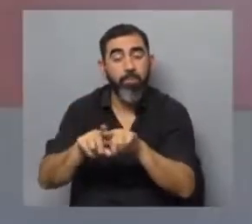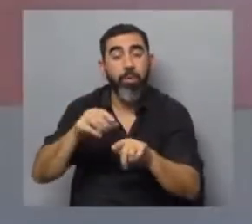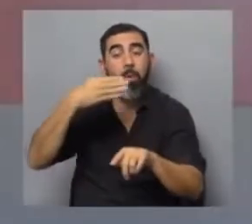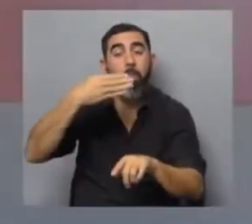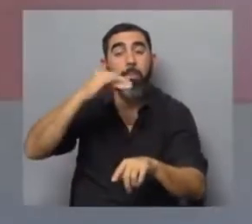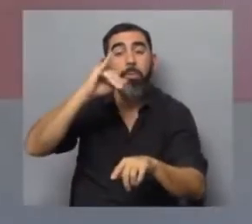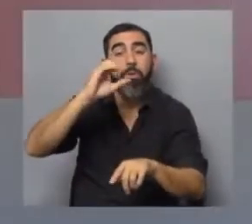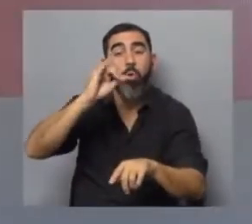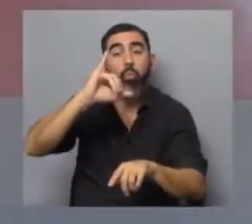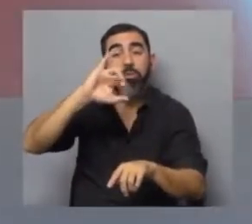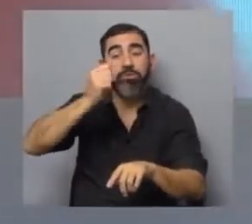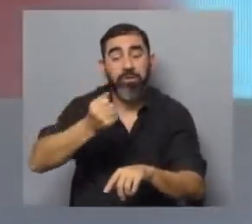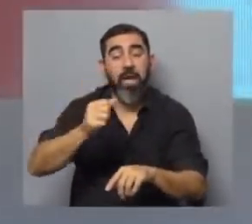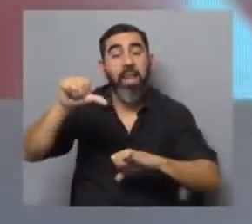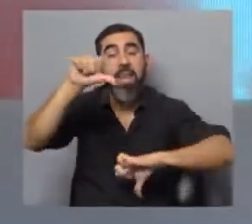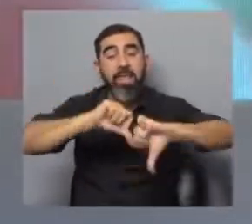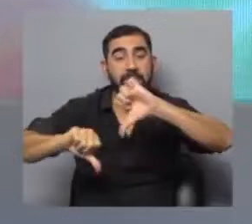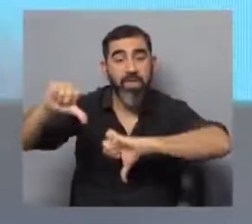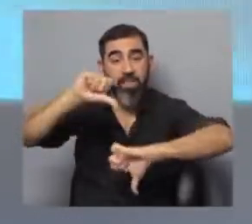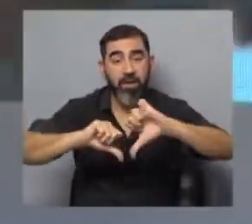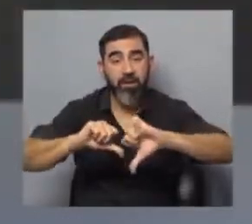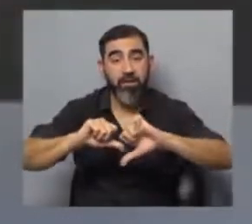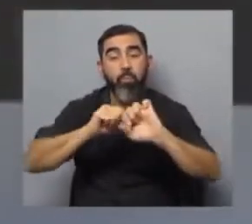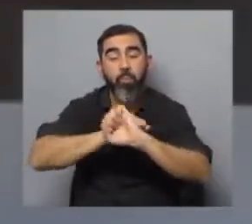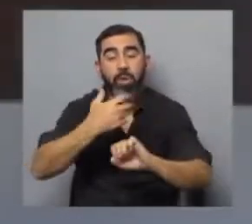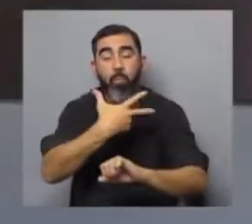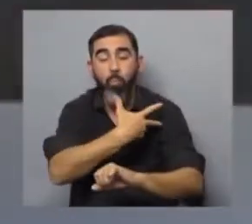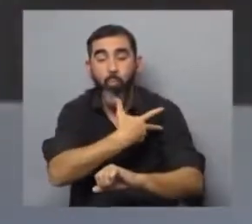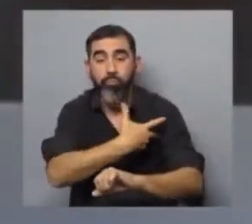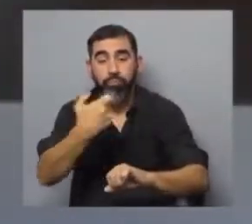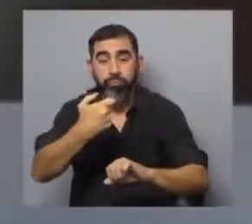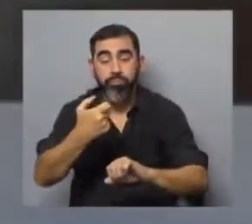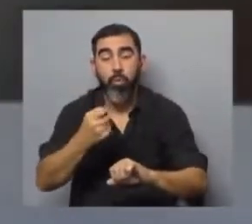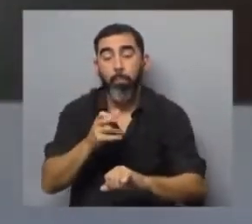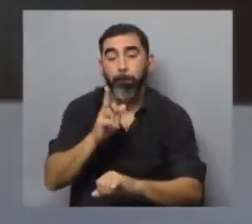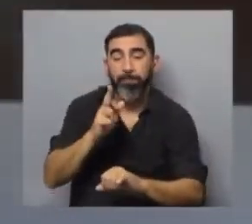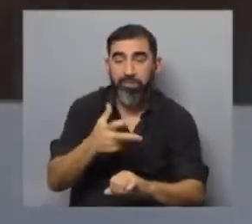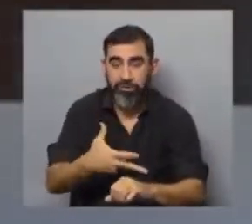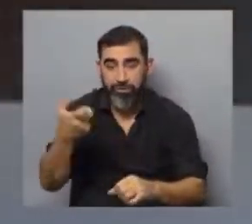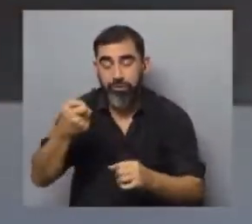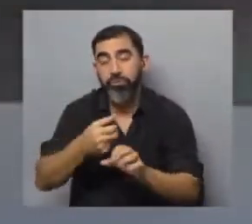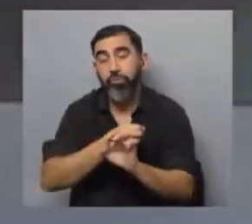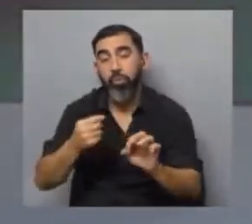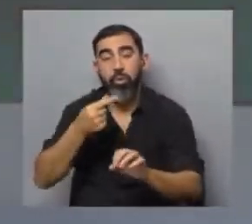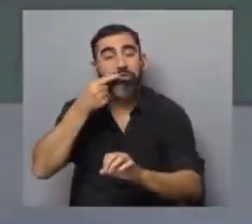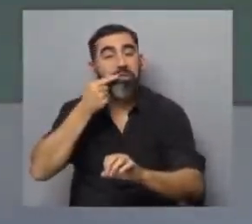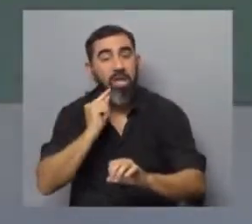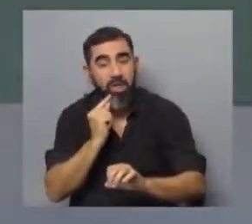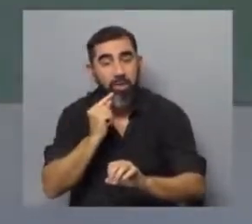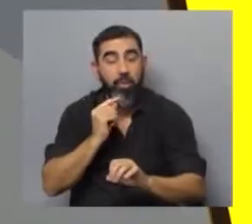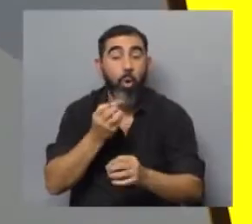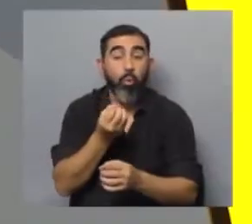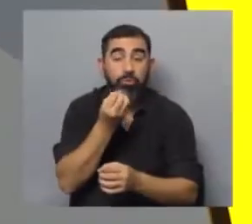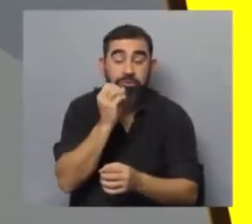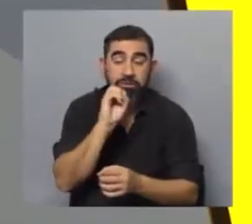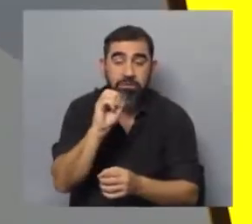biopsias líquidas, que es eso, el poder tomar una muestra de sangre o una muestra de orina o una muestra de semen, en el